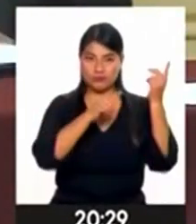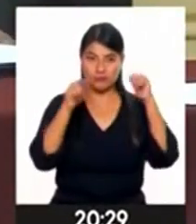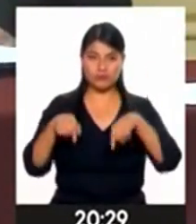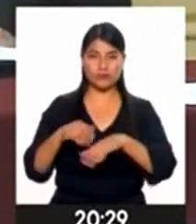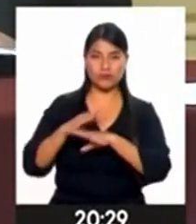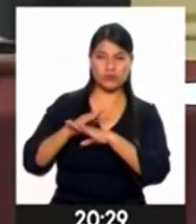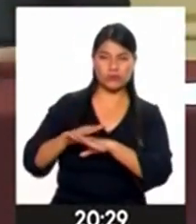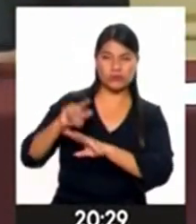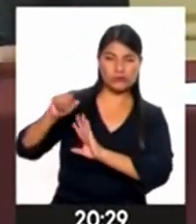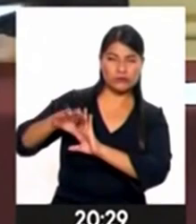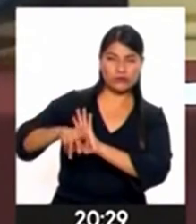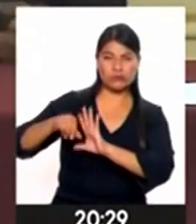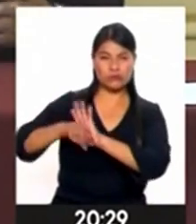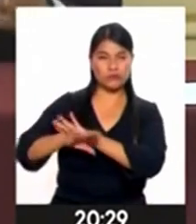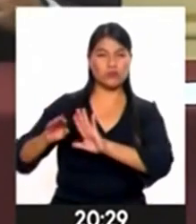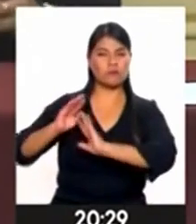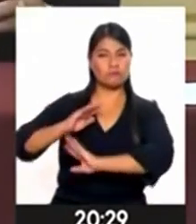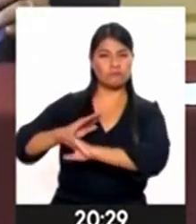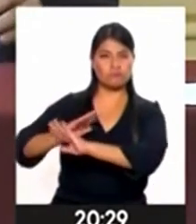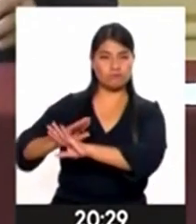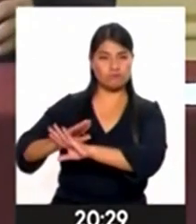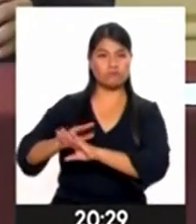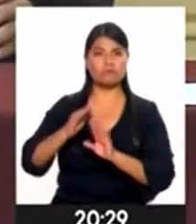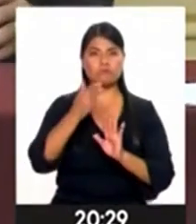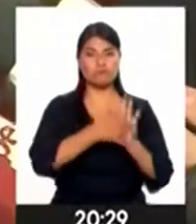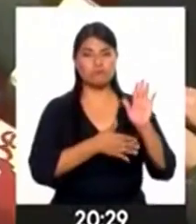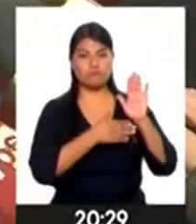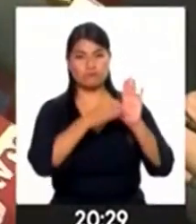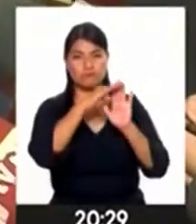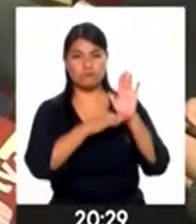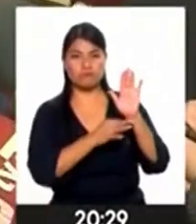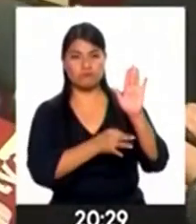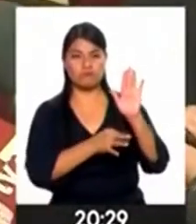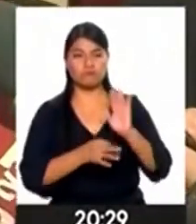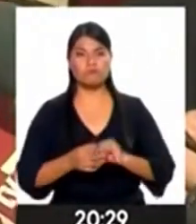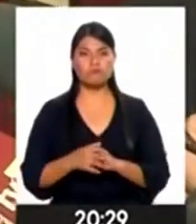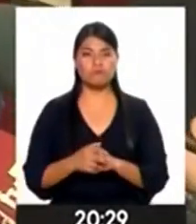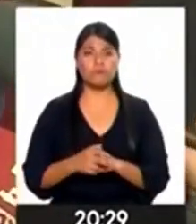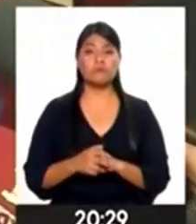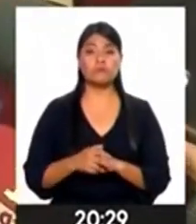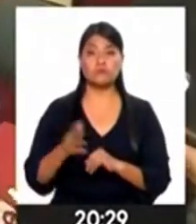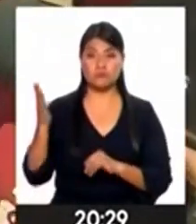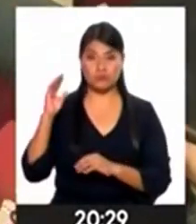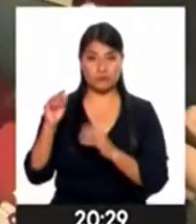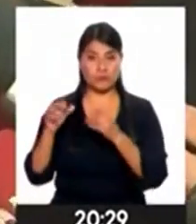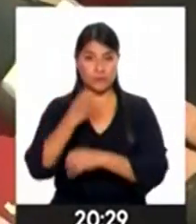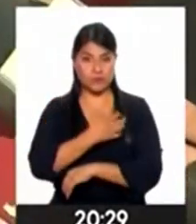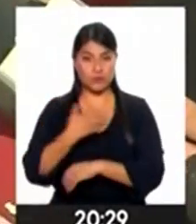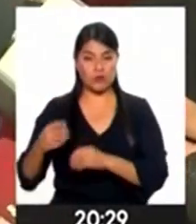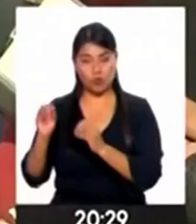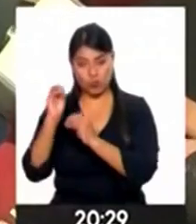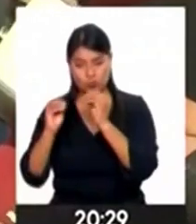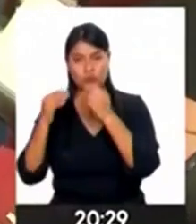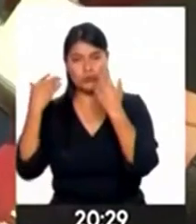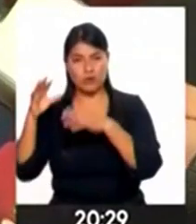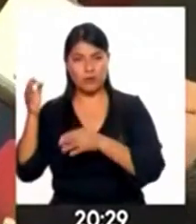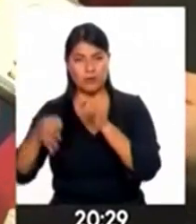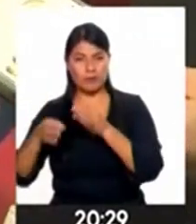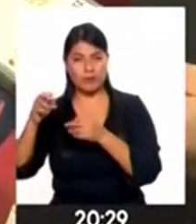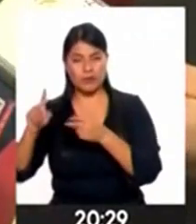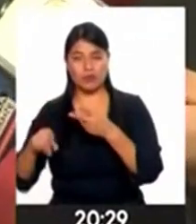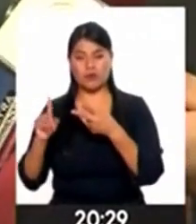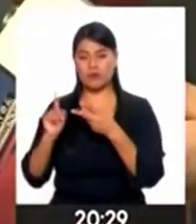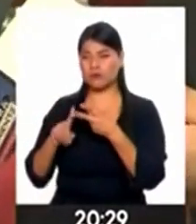luchar contra el crimen. Estas son algunas de las medidas. En El Salvador se modificó el Código Penal, se modificó la Ley Juvenil, se